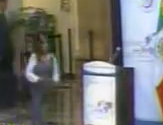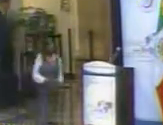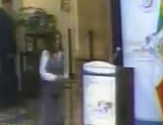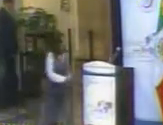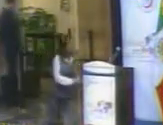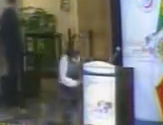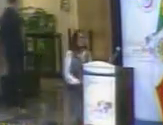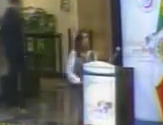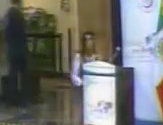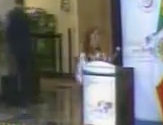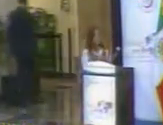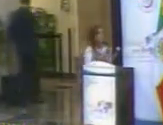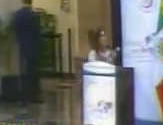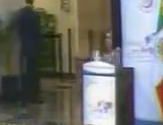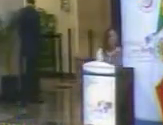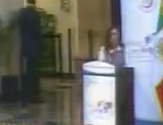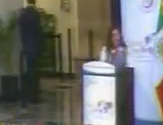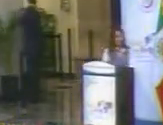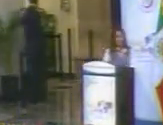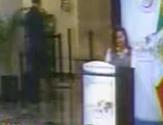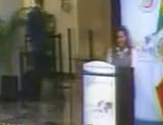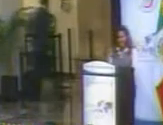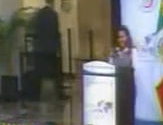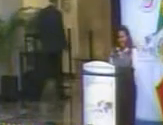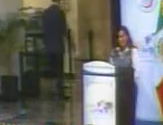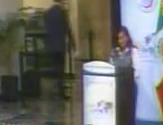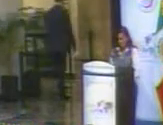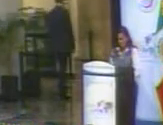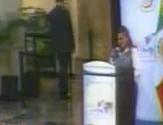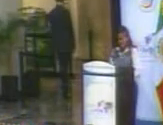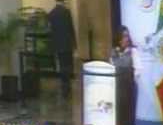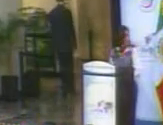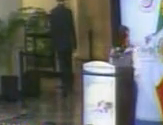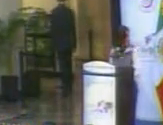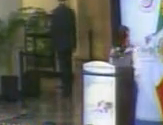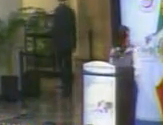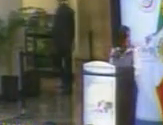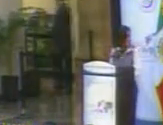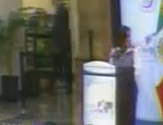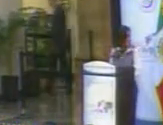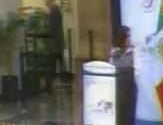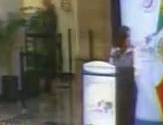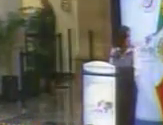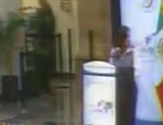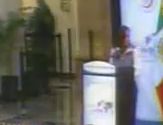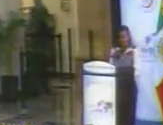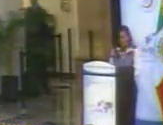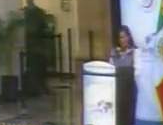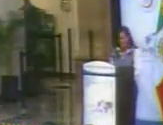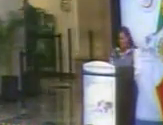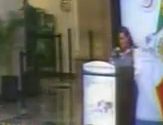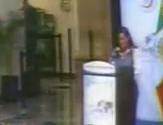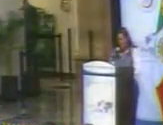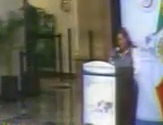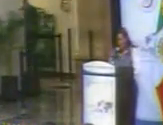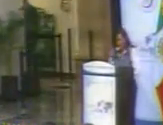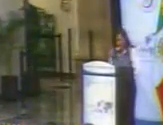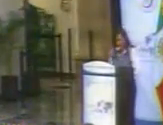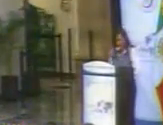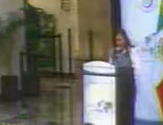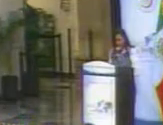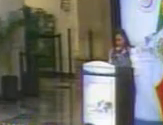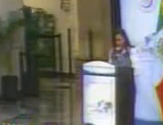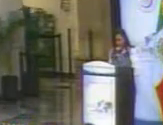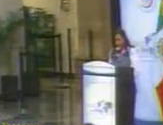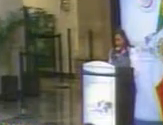Bien, si tenemos alguna otra pregunta, adelante. Dos más por el tiempo de nuestros panelistas, si es tan amable. Muy bien, senador, dos